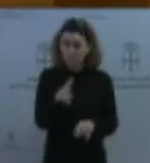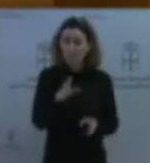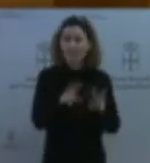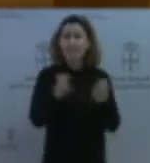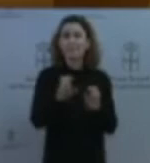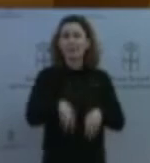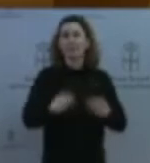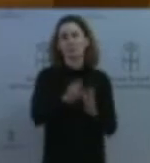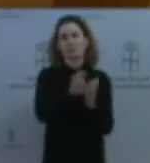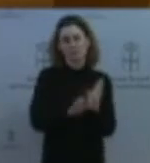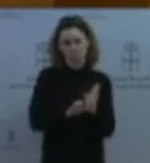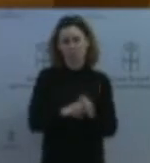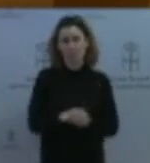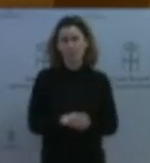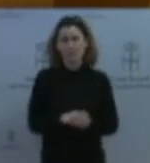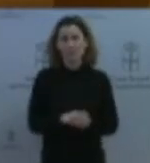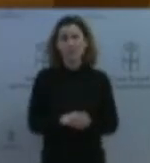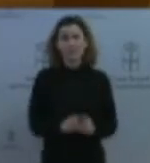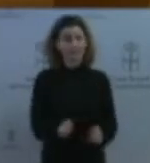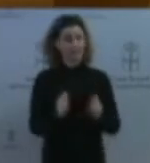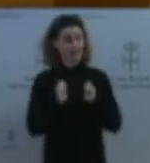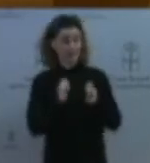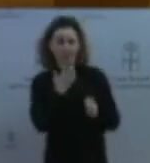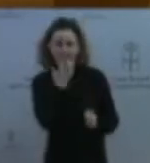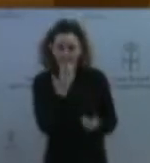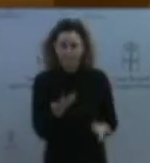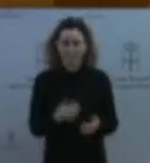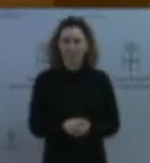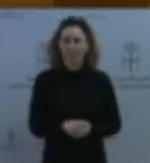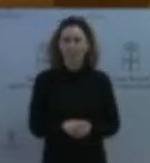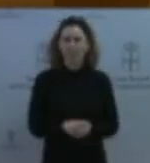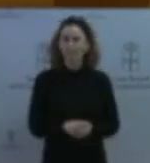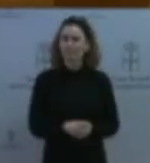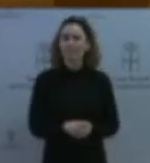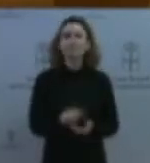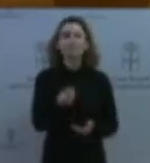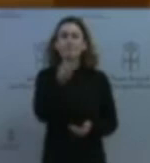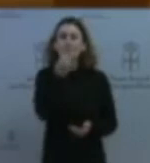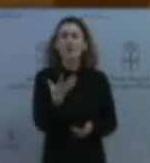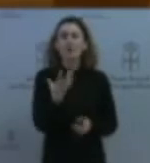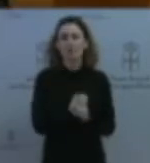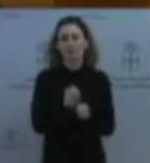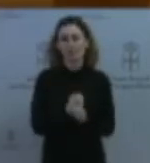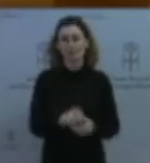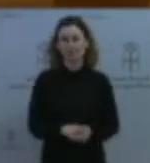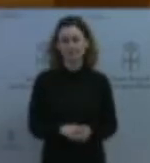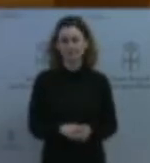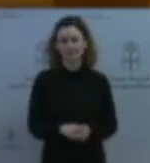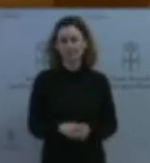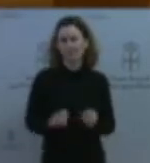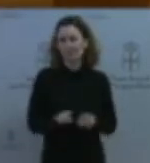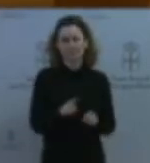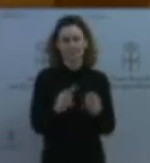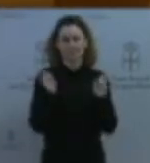provoquen, lo mejor es seguir trabajando. Frente a los que provoquen. Y va a permitir que lo diga también en la fala